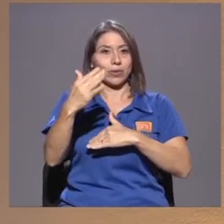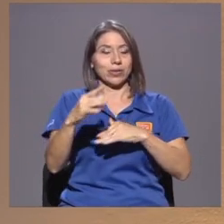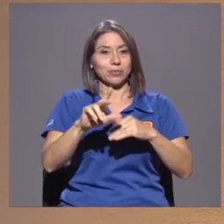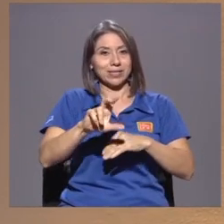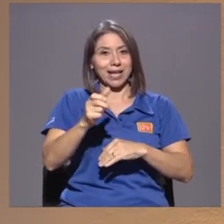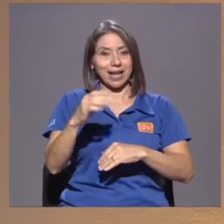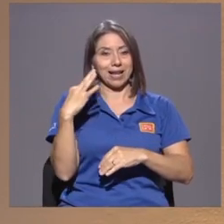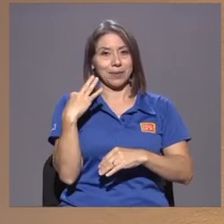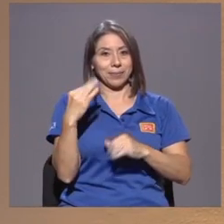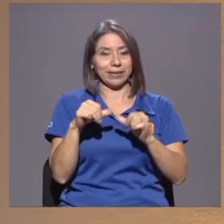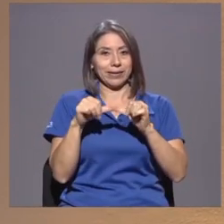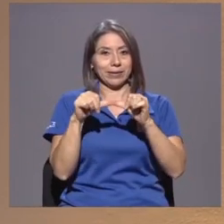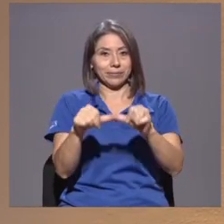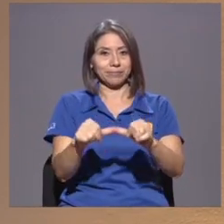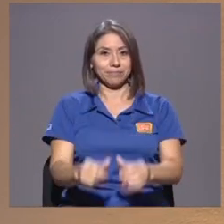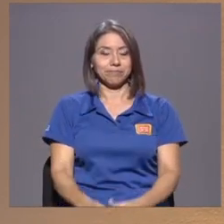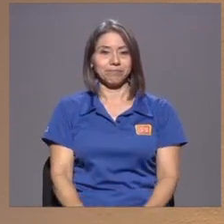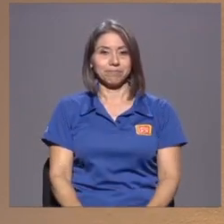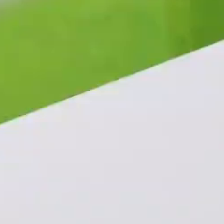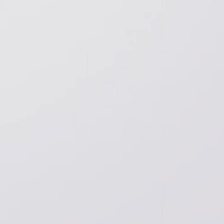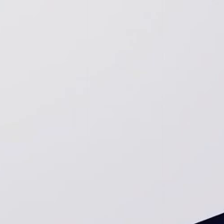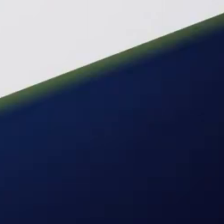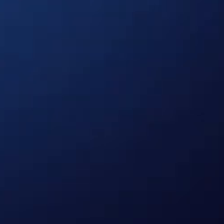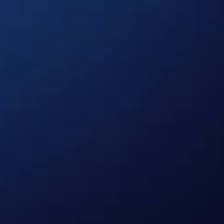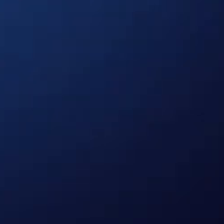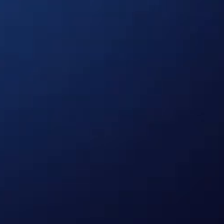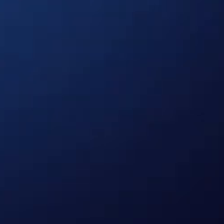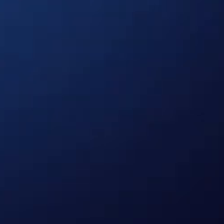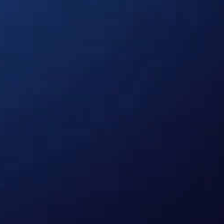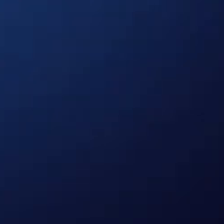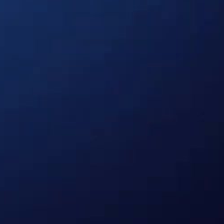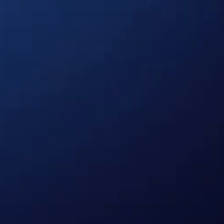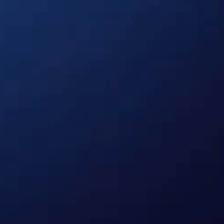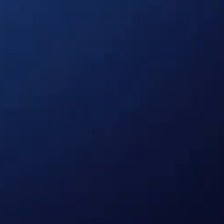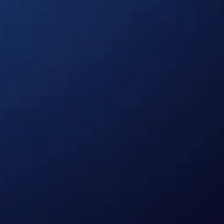nos invite a salvar y regresamos